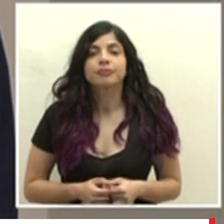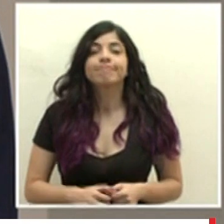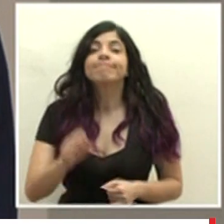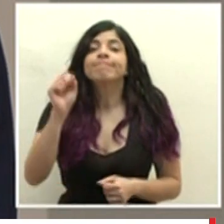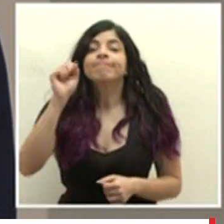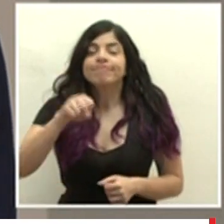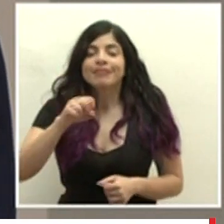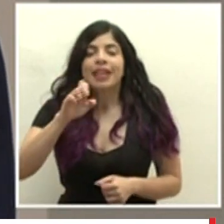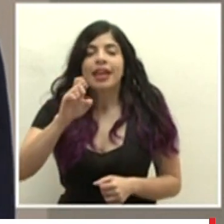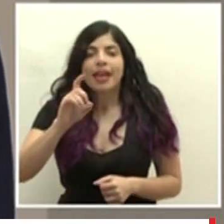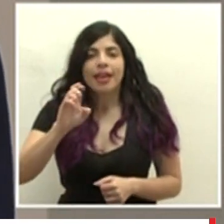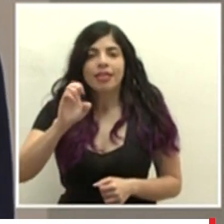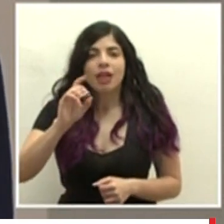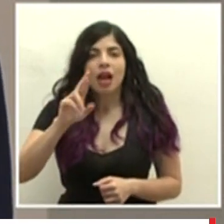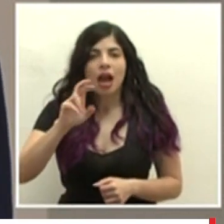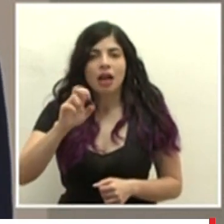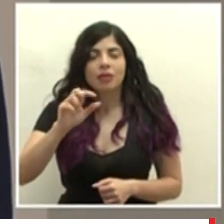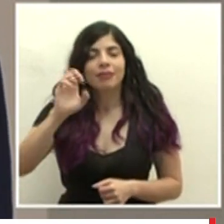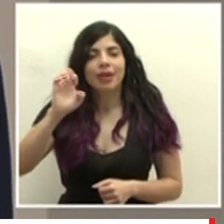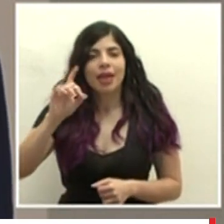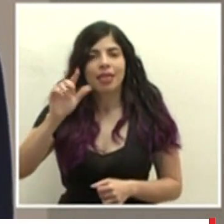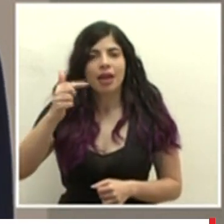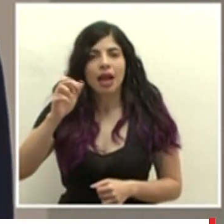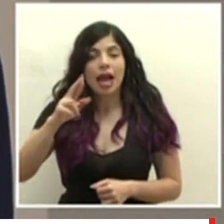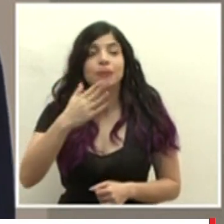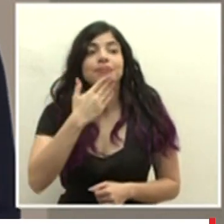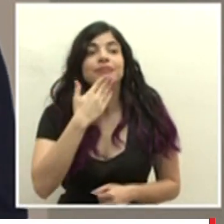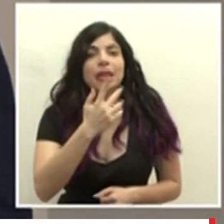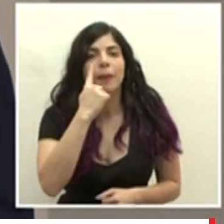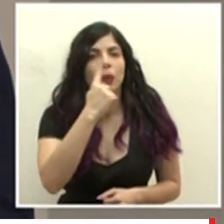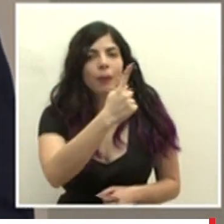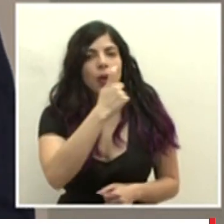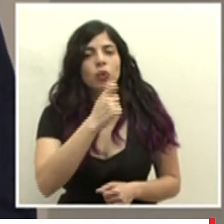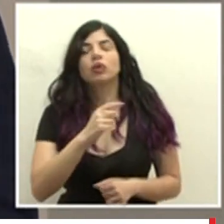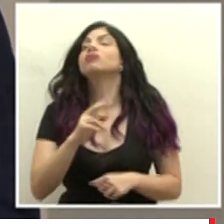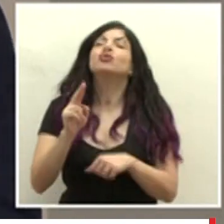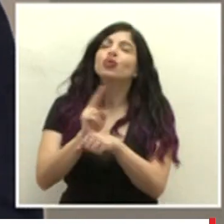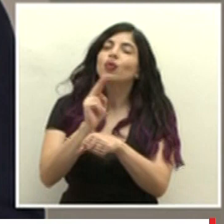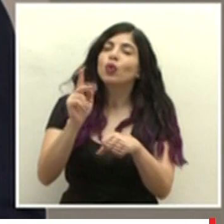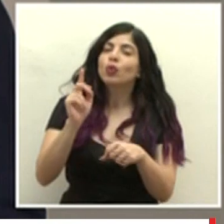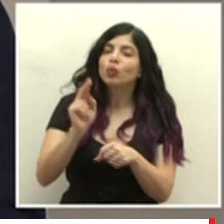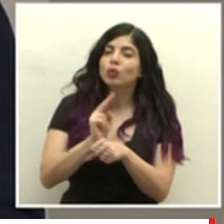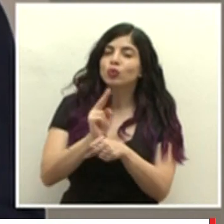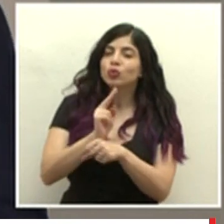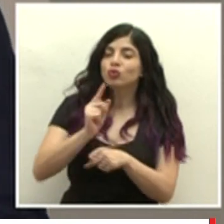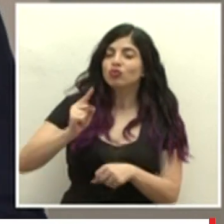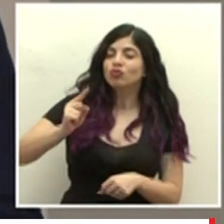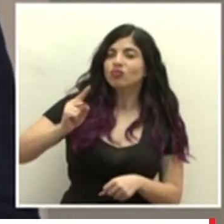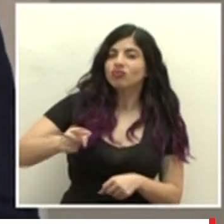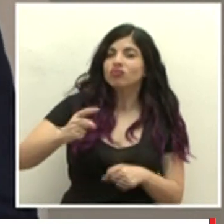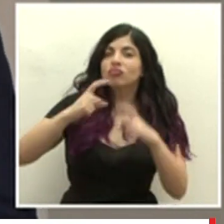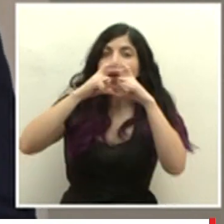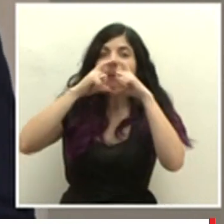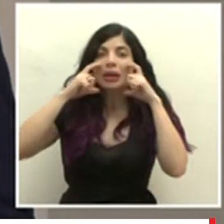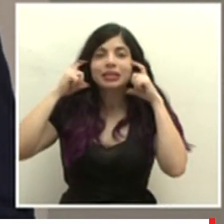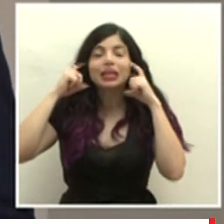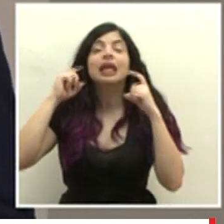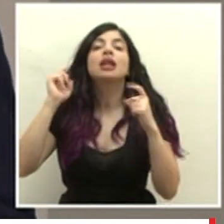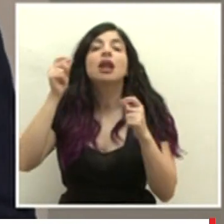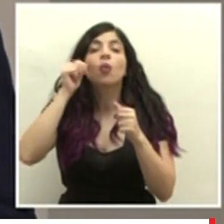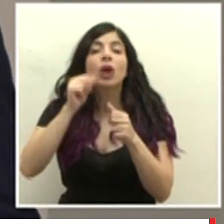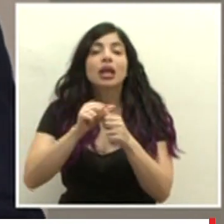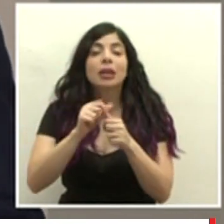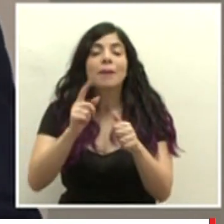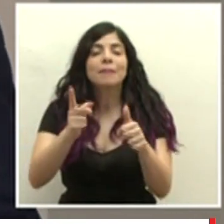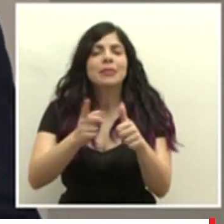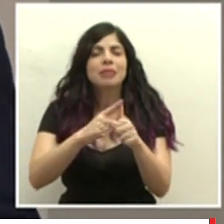Sí, don Edgar, gracias por sus preguntas. Con respecto al uso obligatorio de mascarillas, recordemos que el uso de la mascarilla siempre,